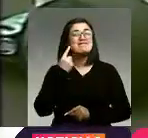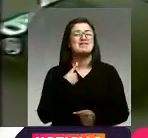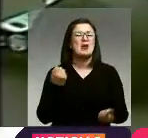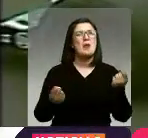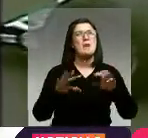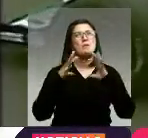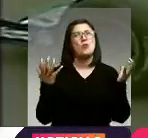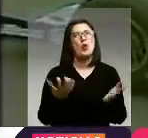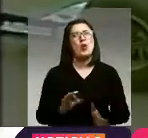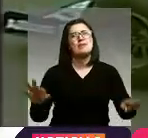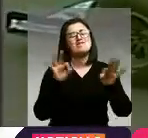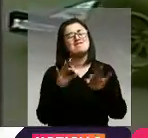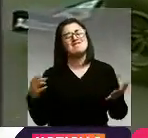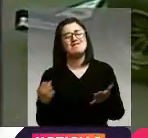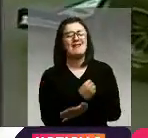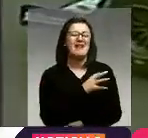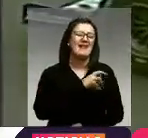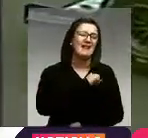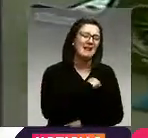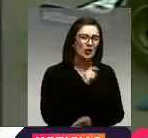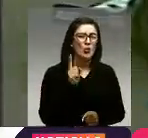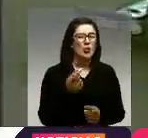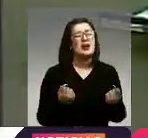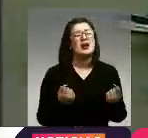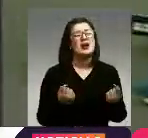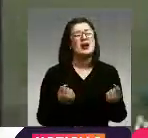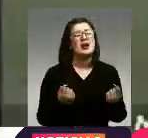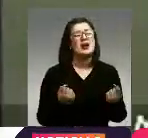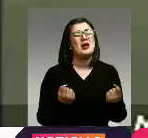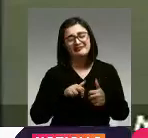Uy, se quedó Montoya. Se quedó Juan Pablo Montoya.